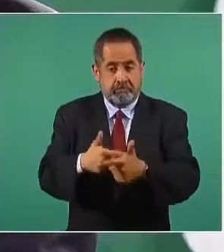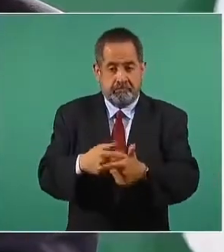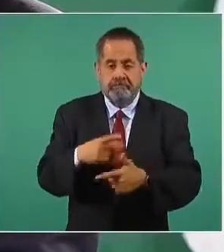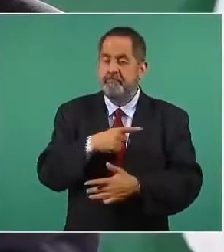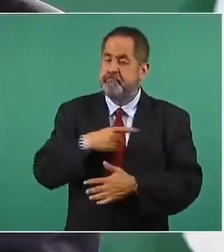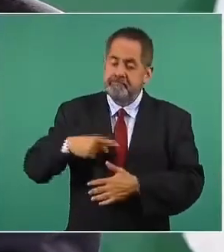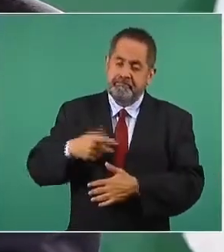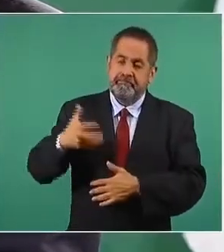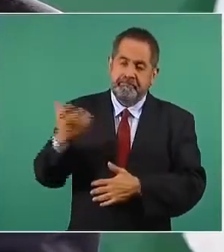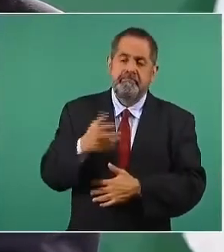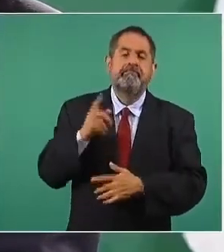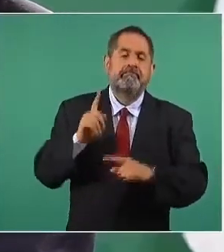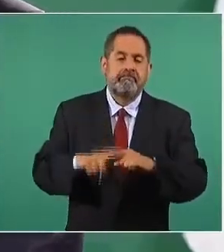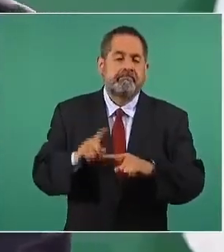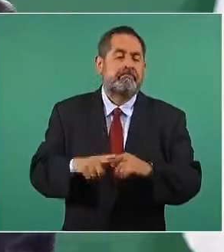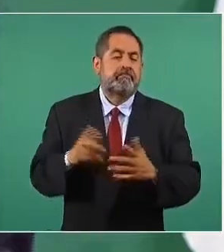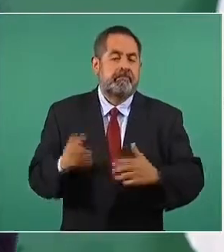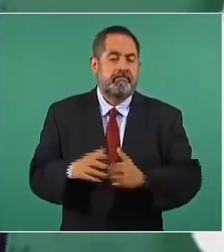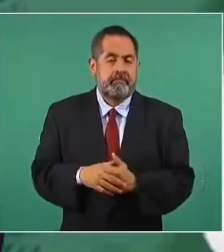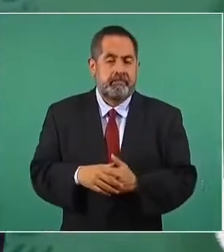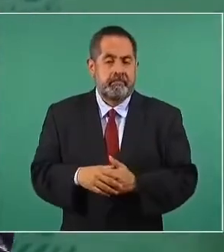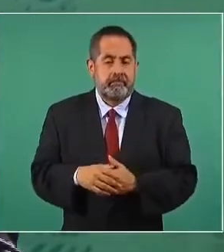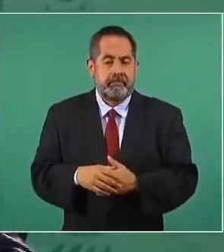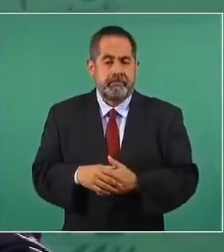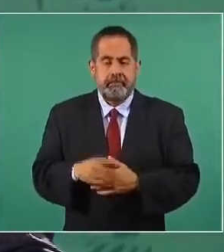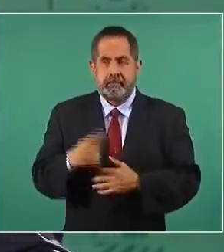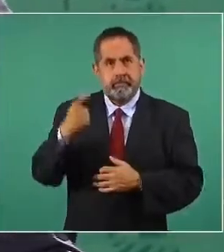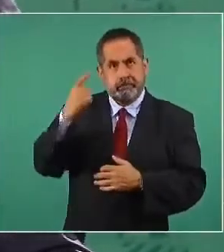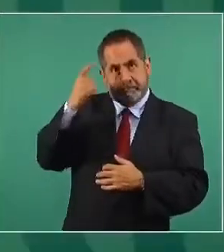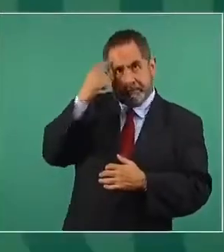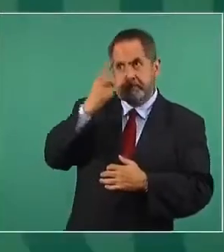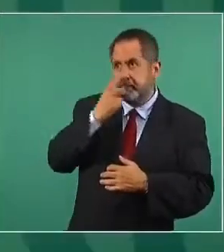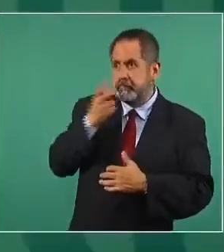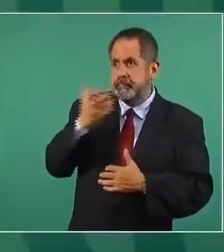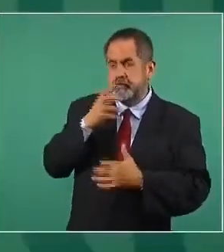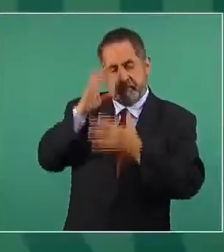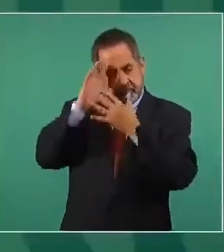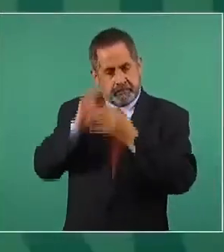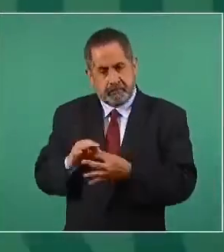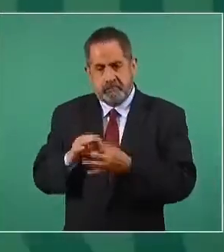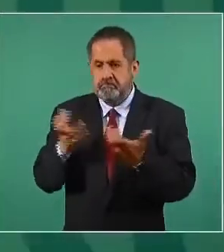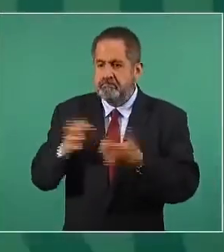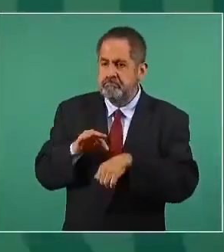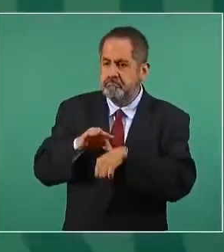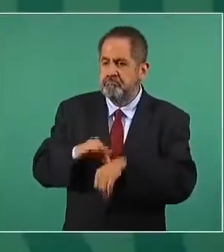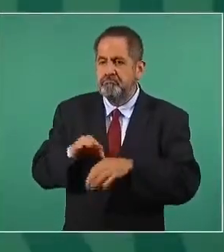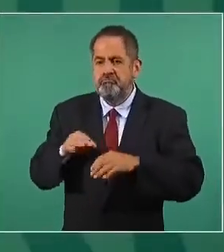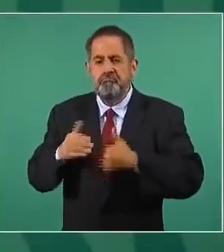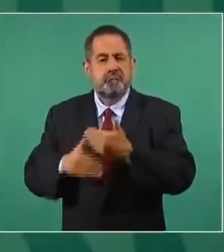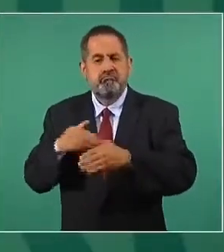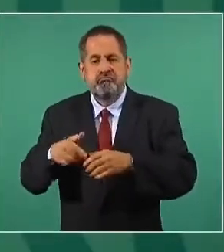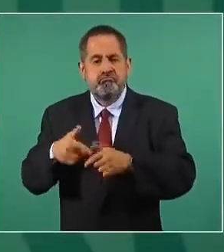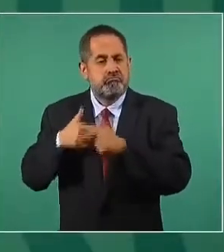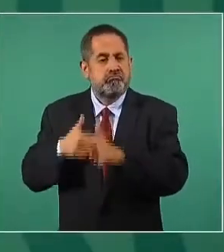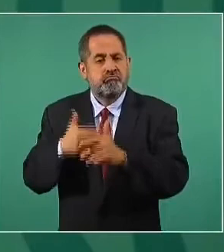tienen que ser consecuentes y no dejar